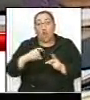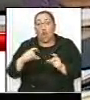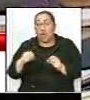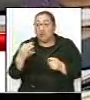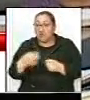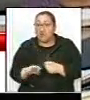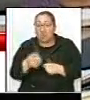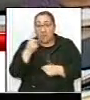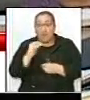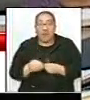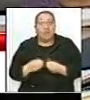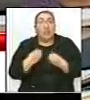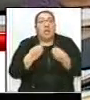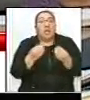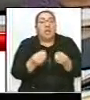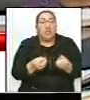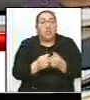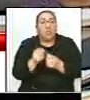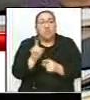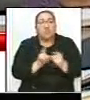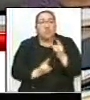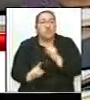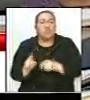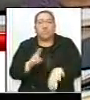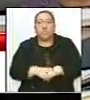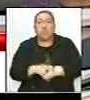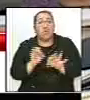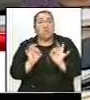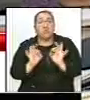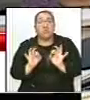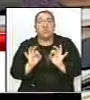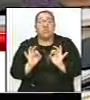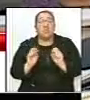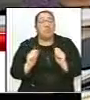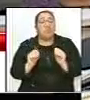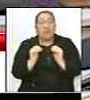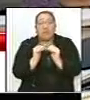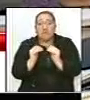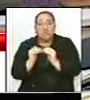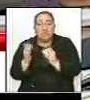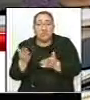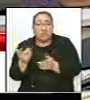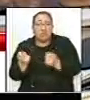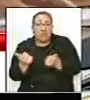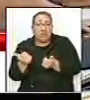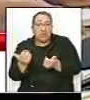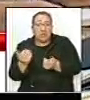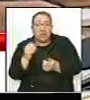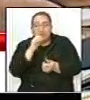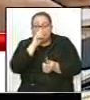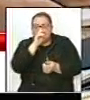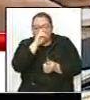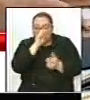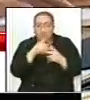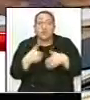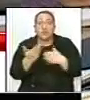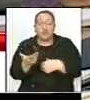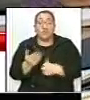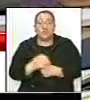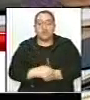para corresponder a un consumo tradicional también similar en el país, se da un